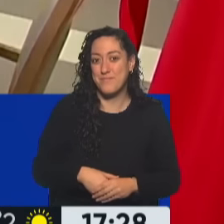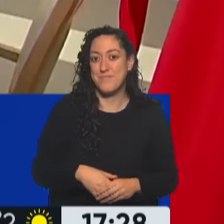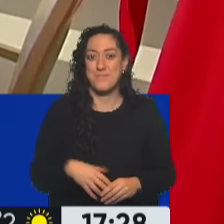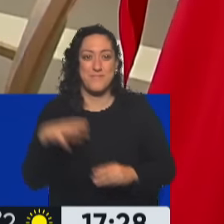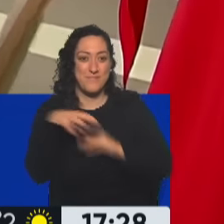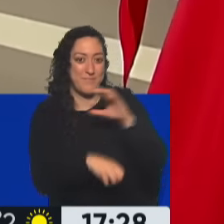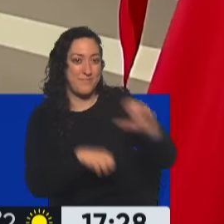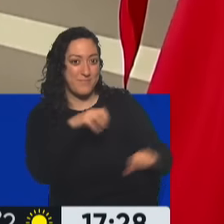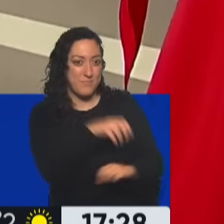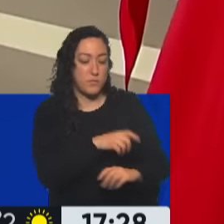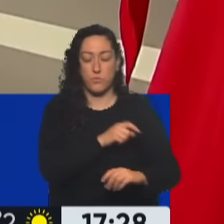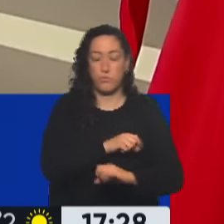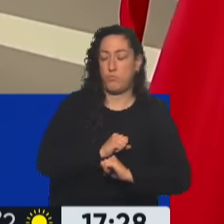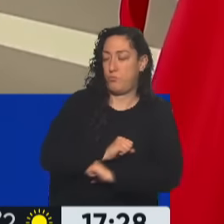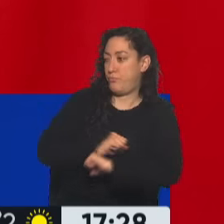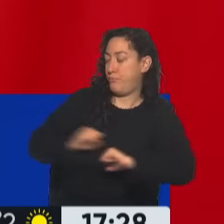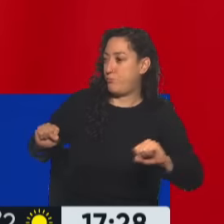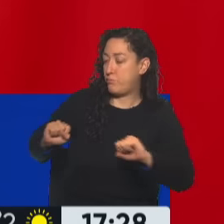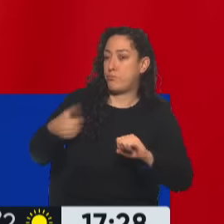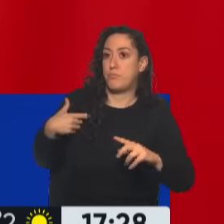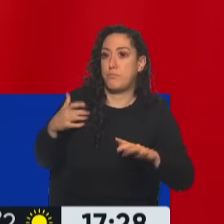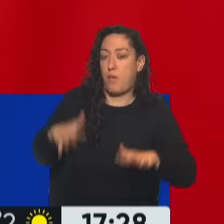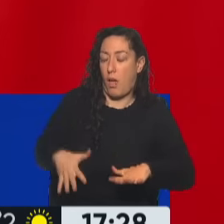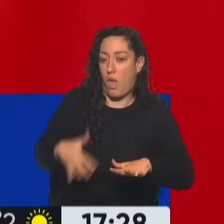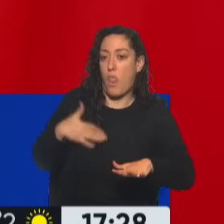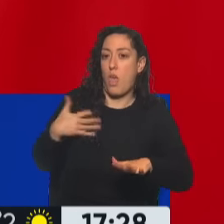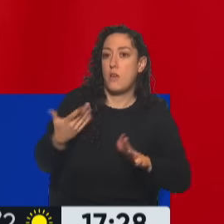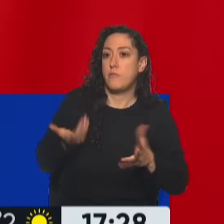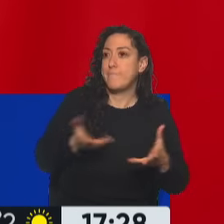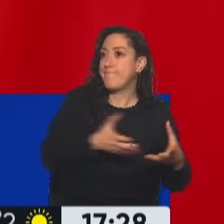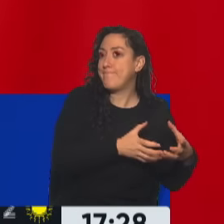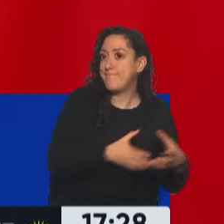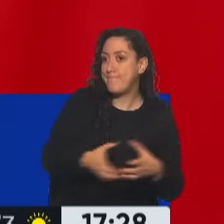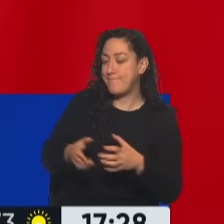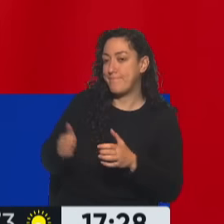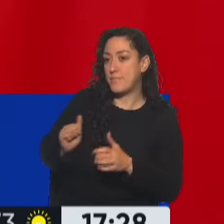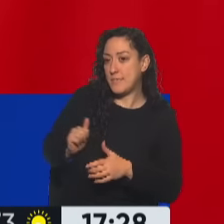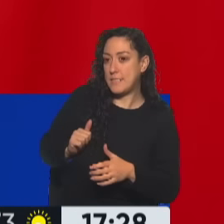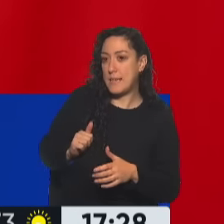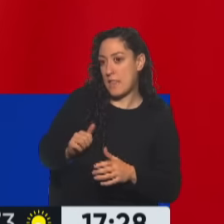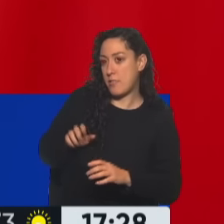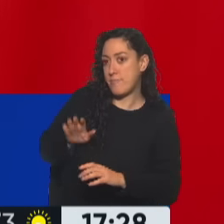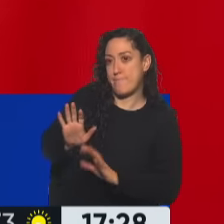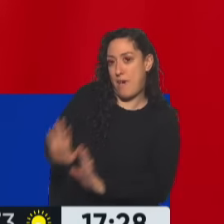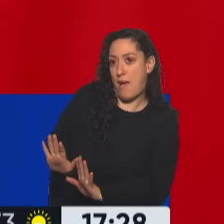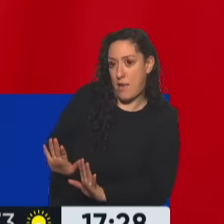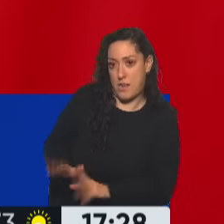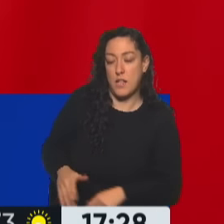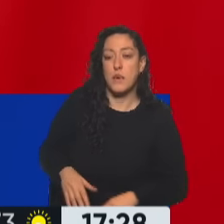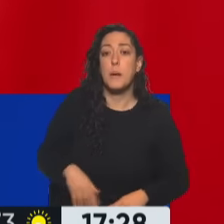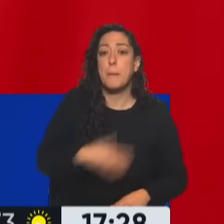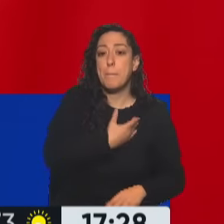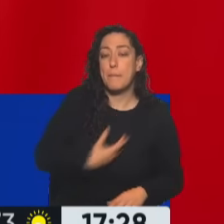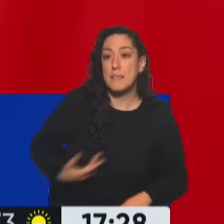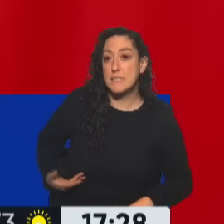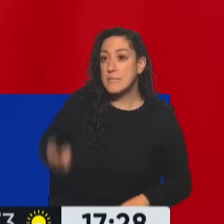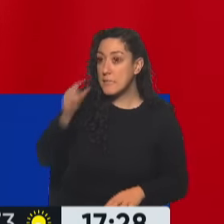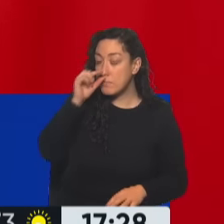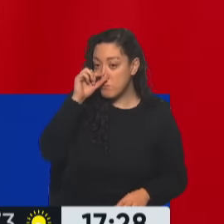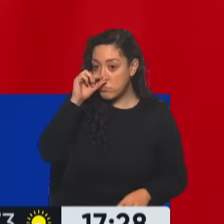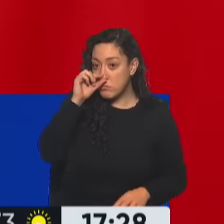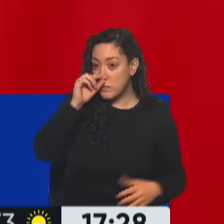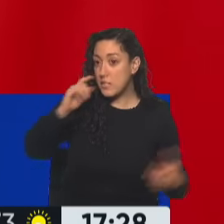en el Kremlin que tuvo dificultades iniciales para enviar tropas y contener el rápido avance ucraniano. El presidente ruso Vladimir Putin se vio obligado a